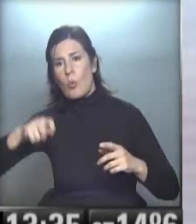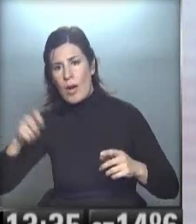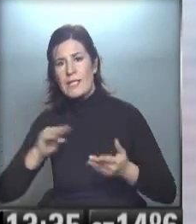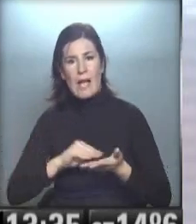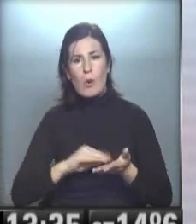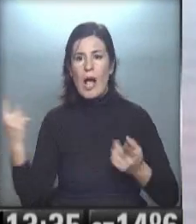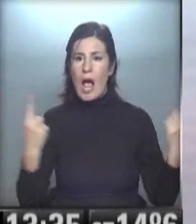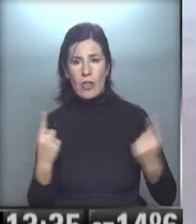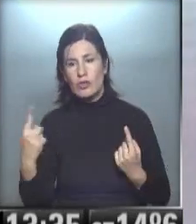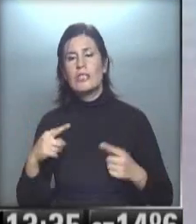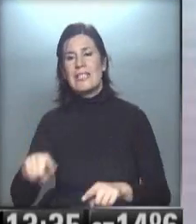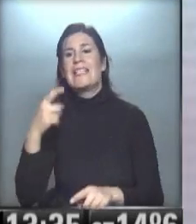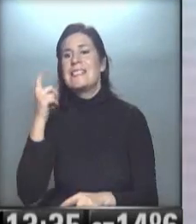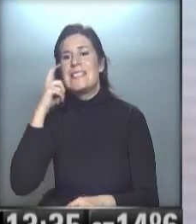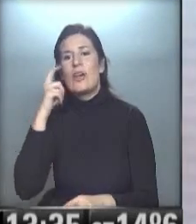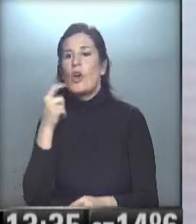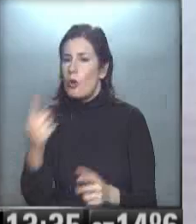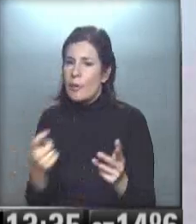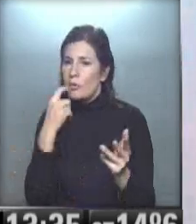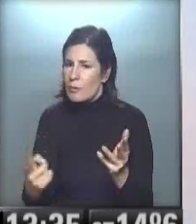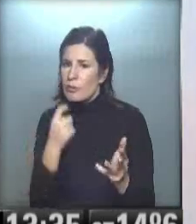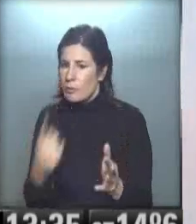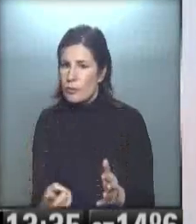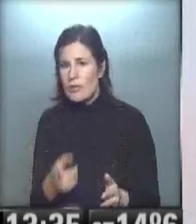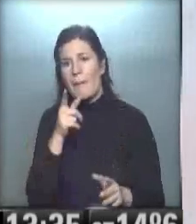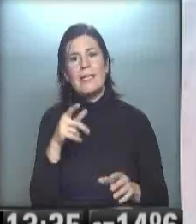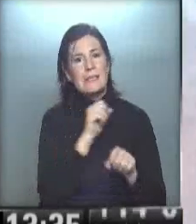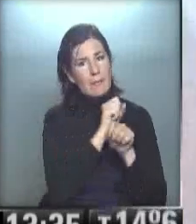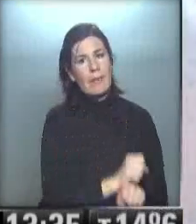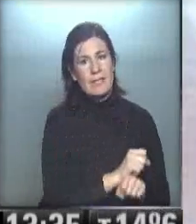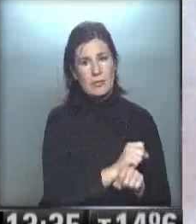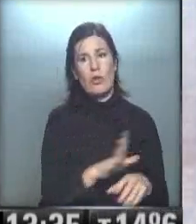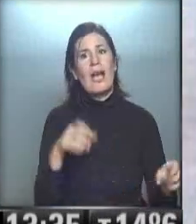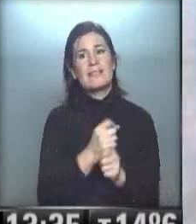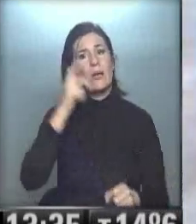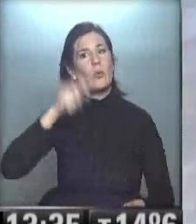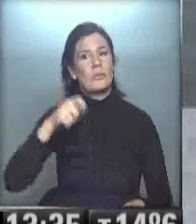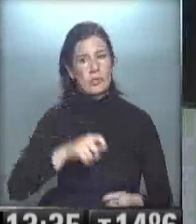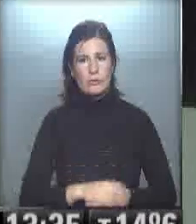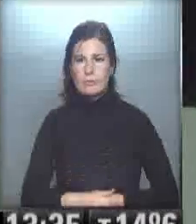hecho por psicólogos y psiquiatras, todo indica que le darían la prisión preventiva. Gracias, Emilio.